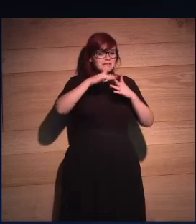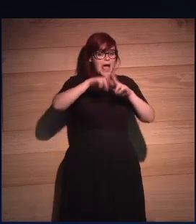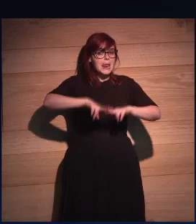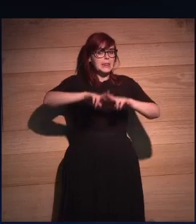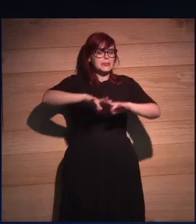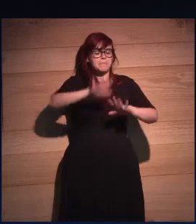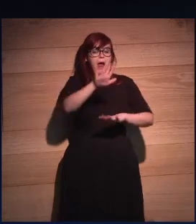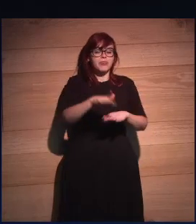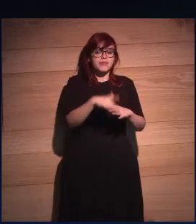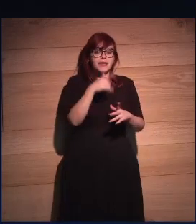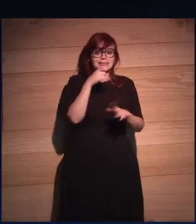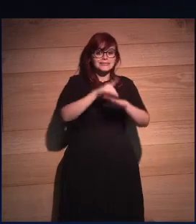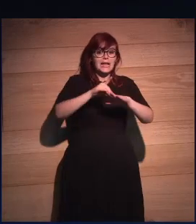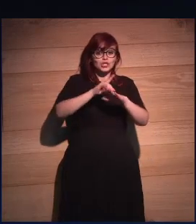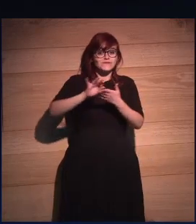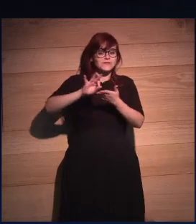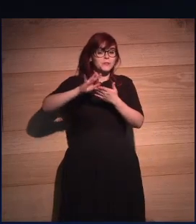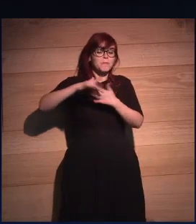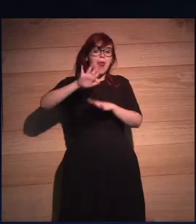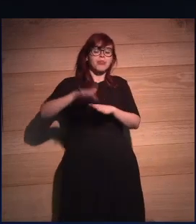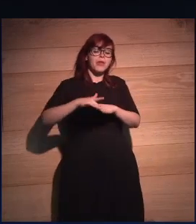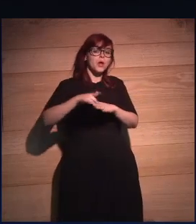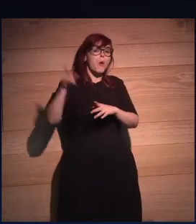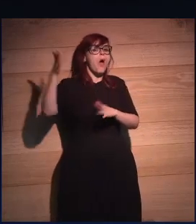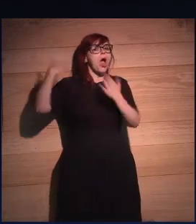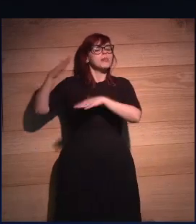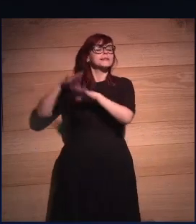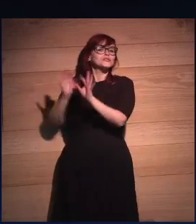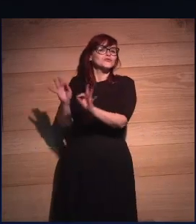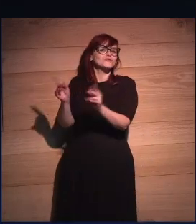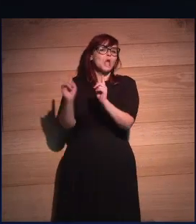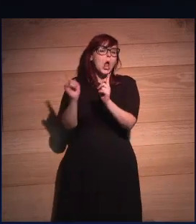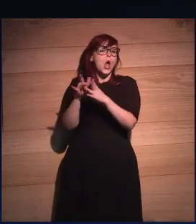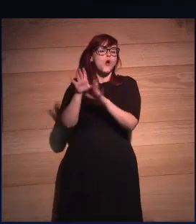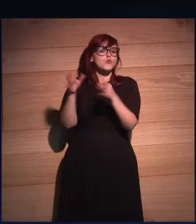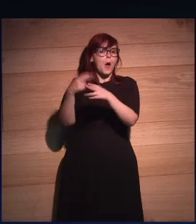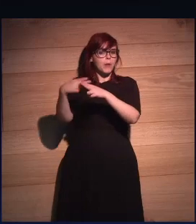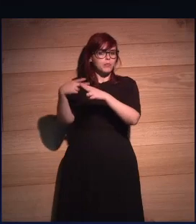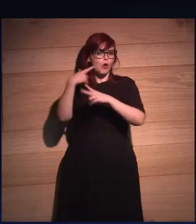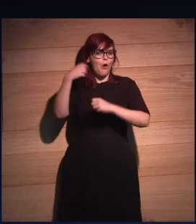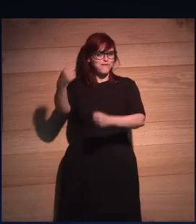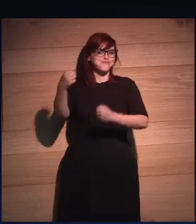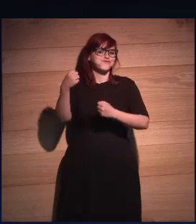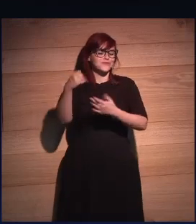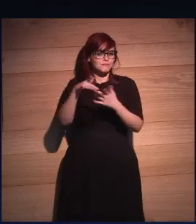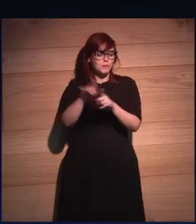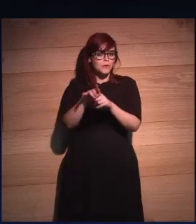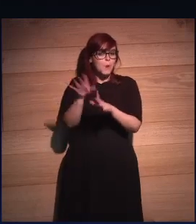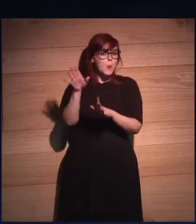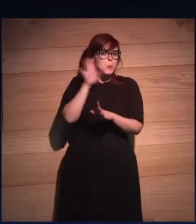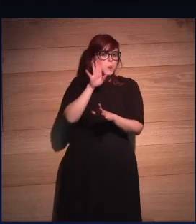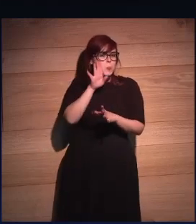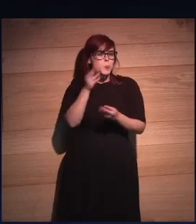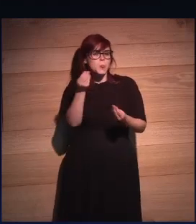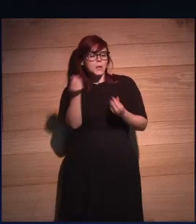consiguió normalizar el uso de ese tipo de servicios, ¿no? Que antes lo usaban solo, pues, partidos, digamos,